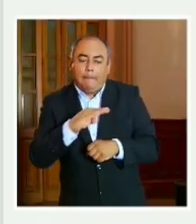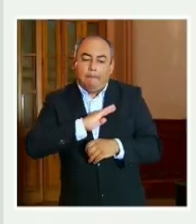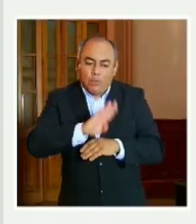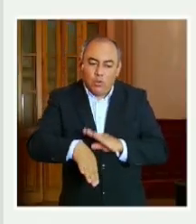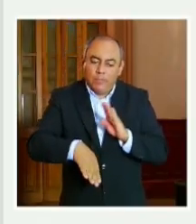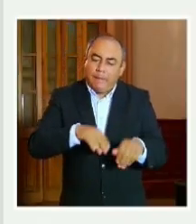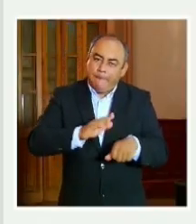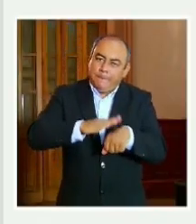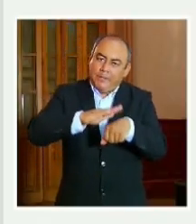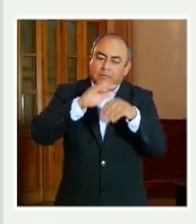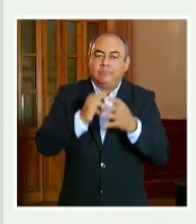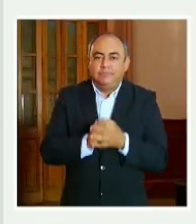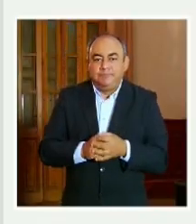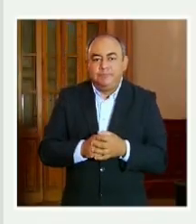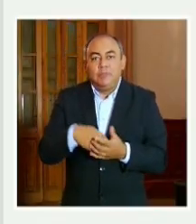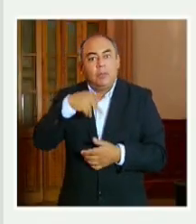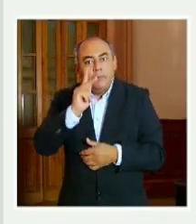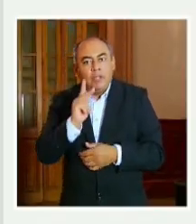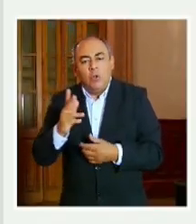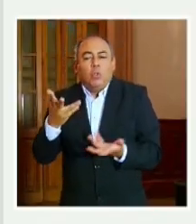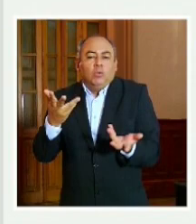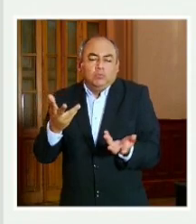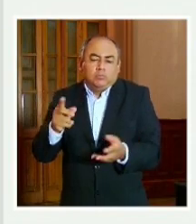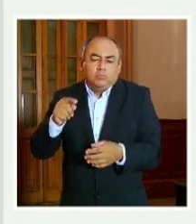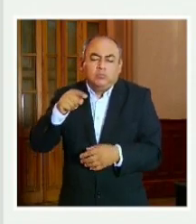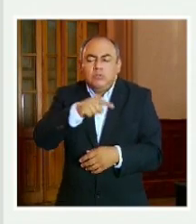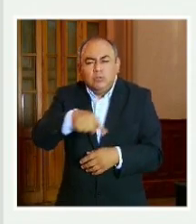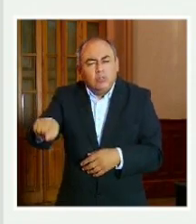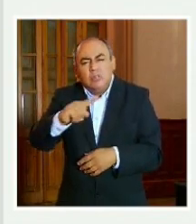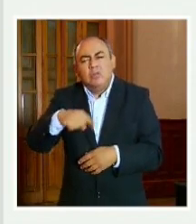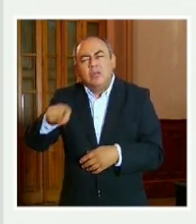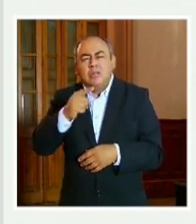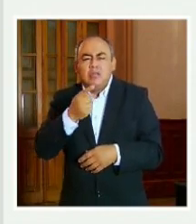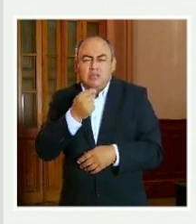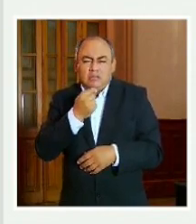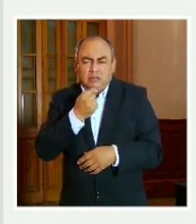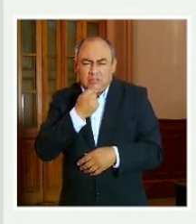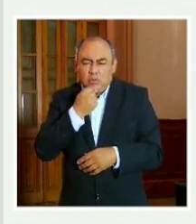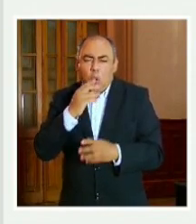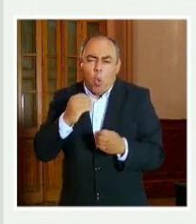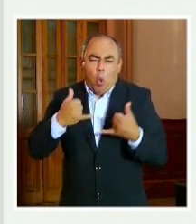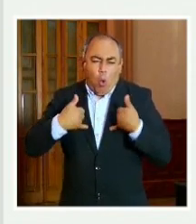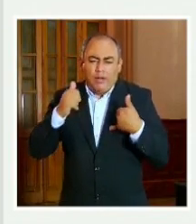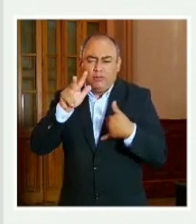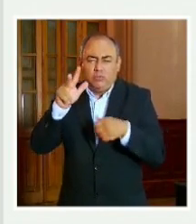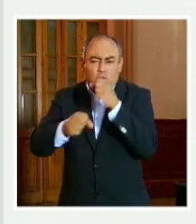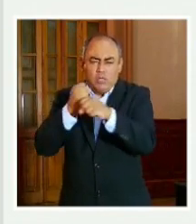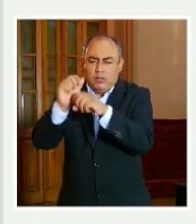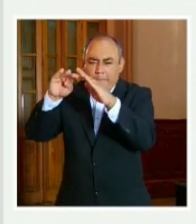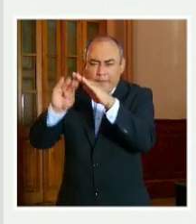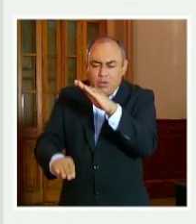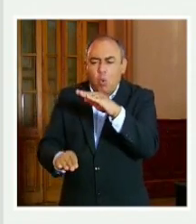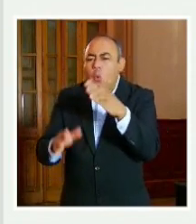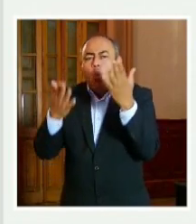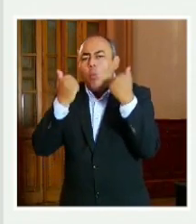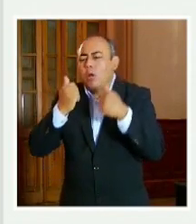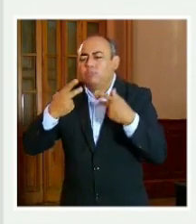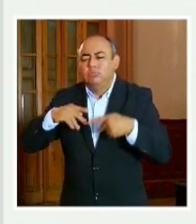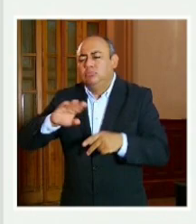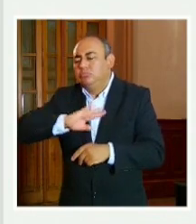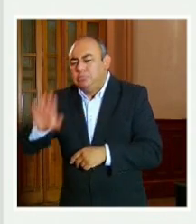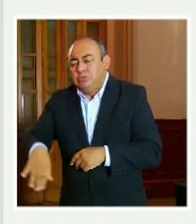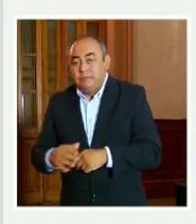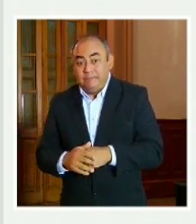positiva de esto es que no hemos tenido defunciones en pacientes menores de edad. Por lo tanto, continuamos con estas